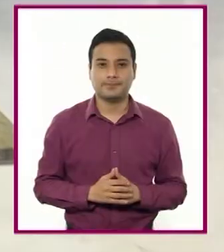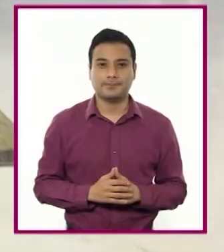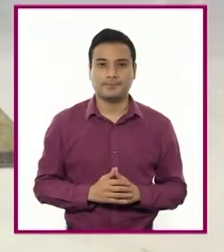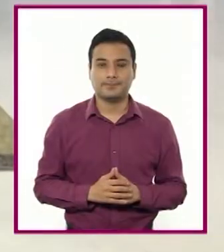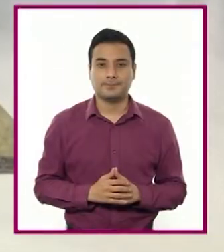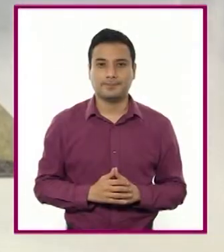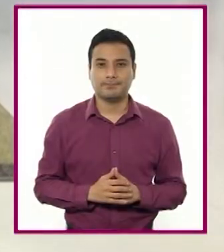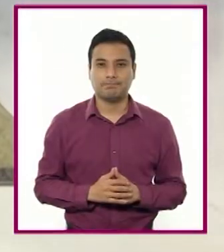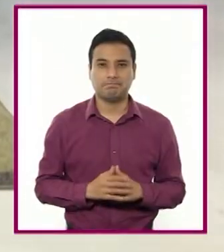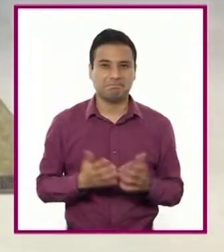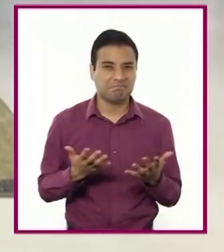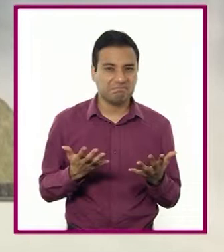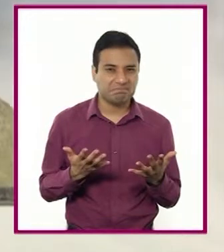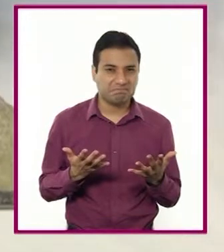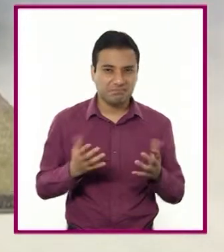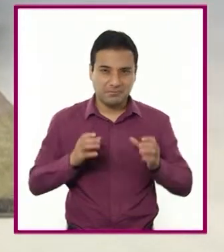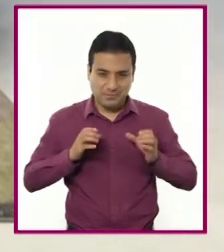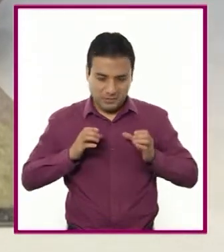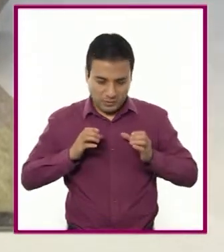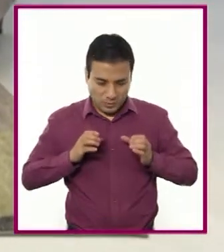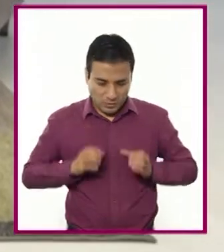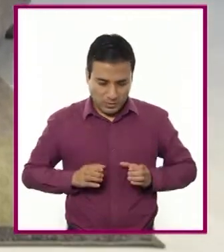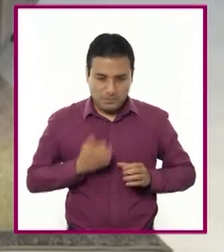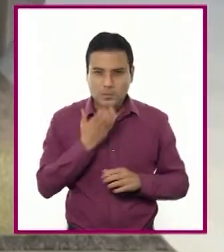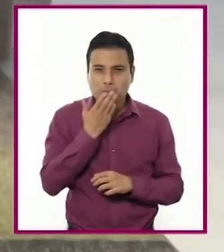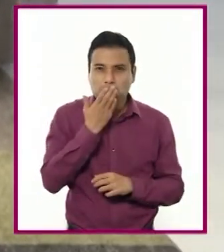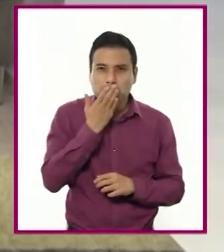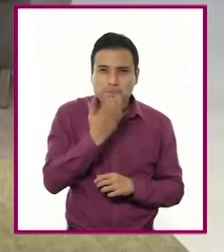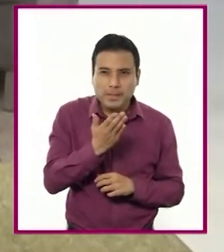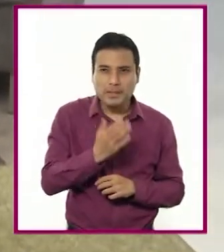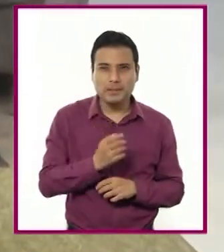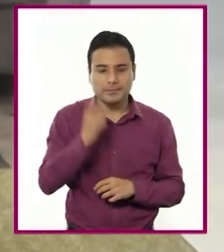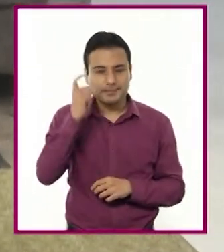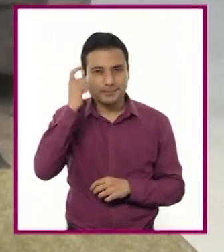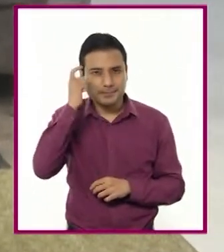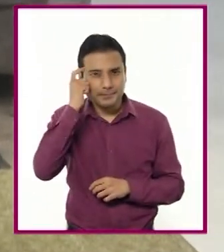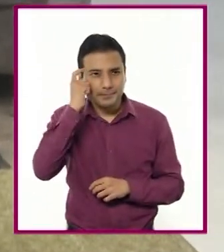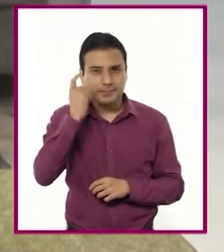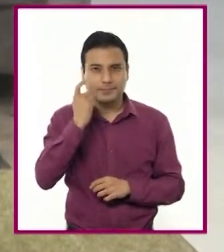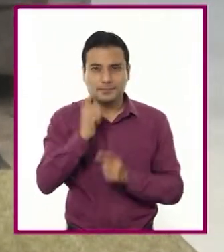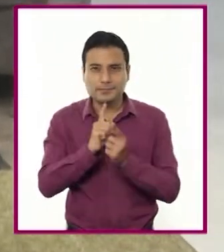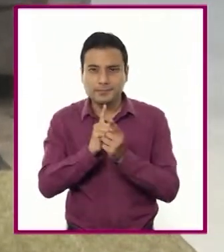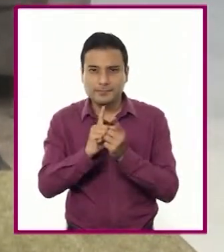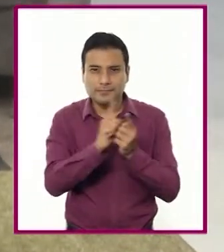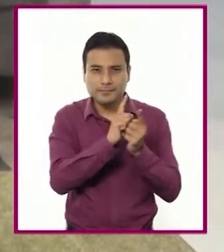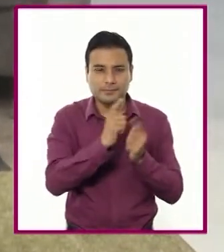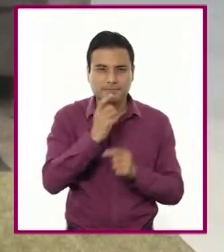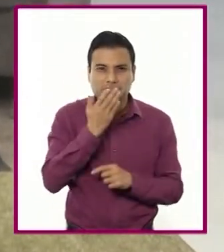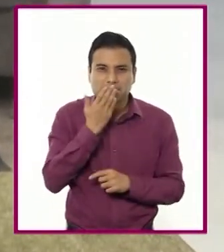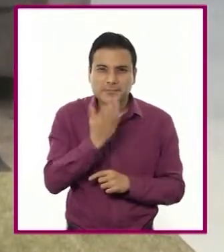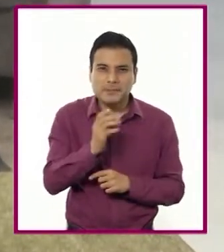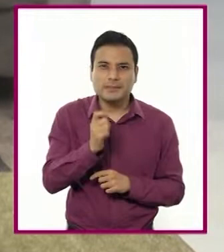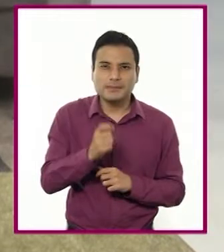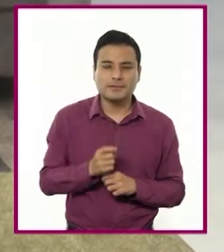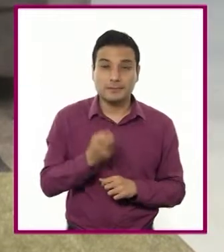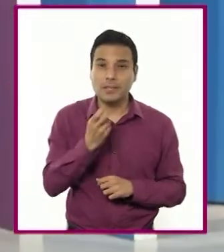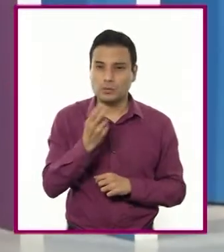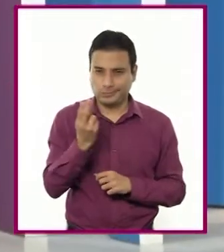¿Qué significa tener bienestar físico, mental y social? ¿Y por qué tenemos que ocuparnos de